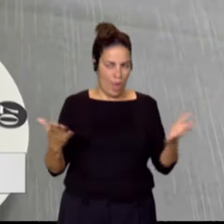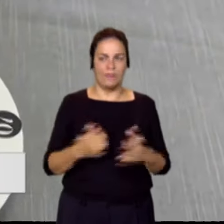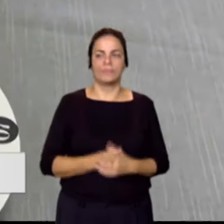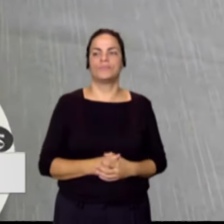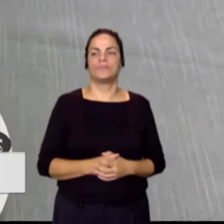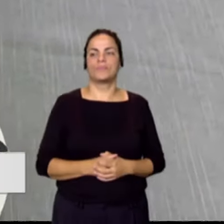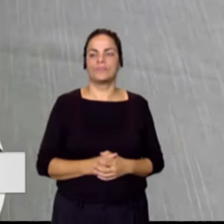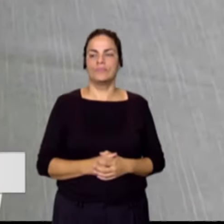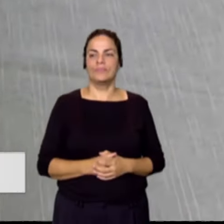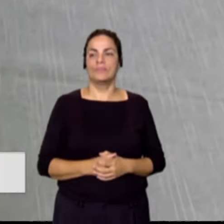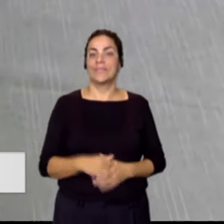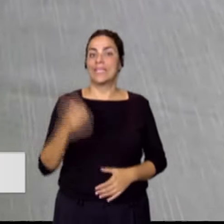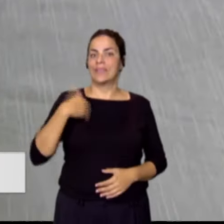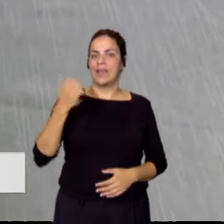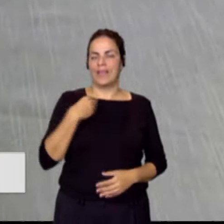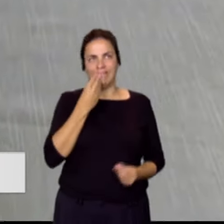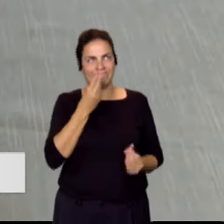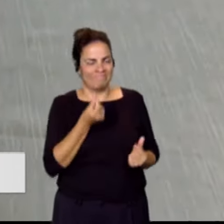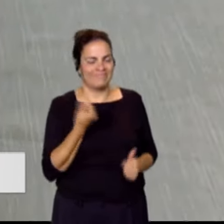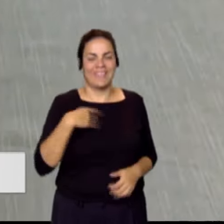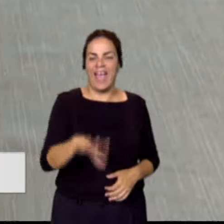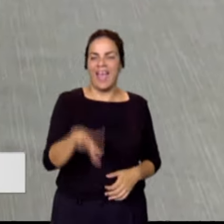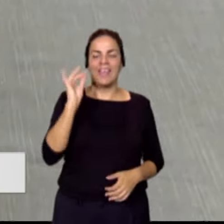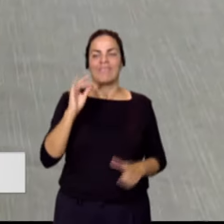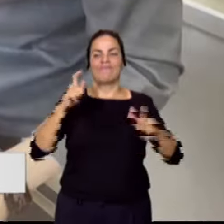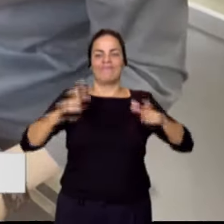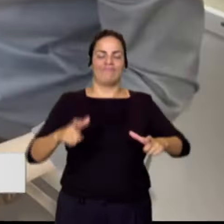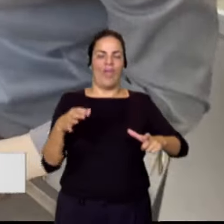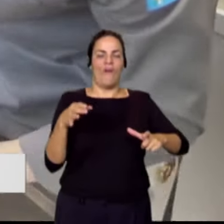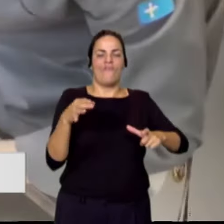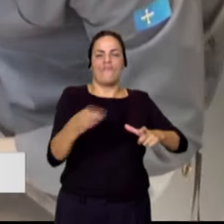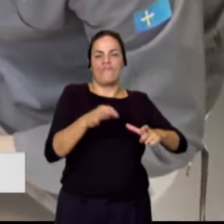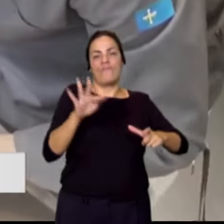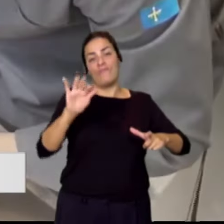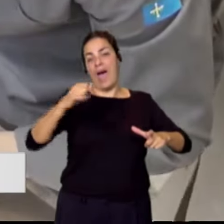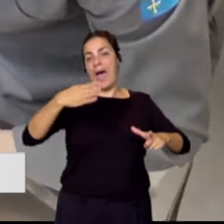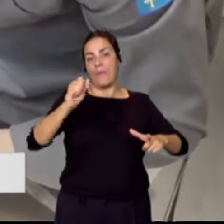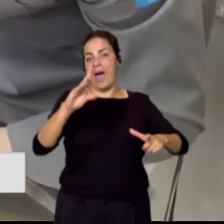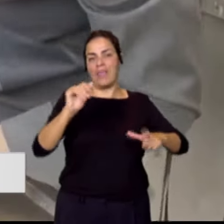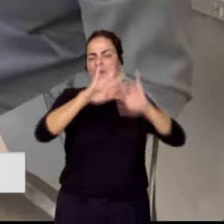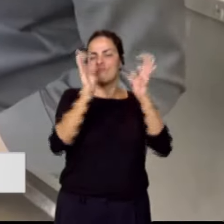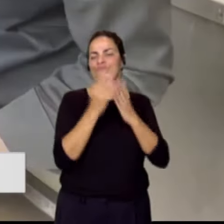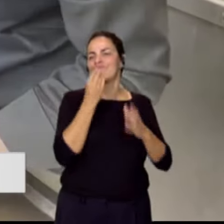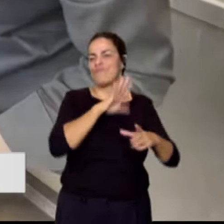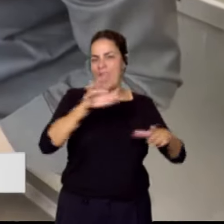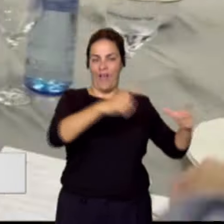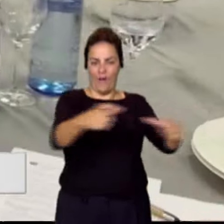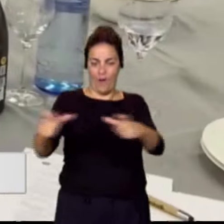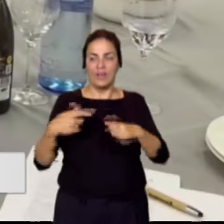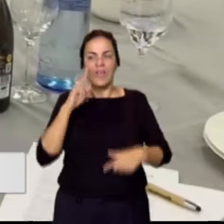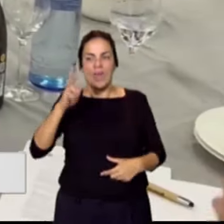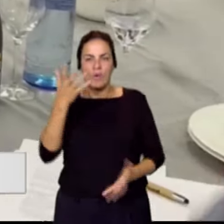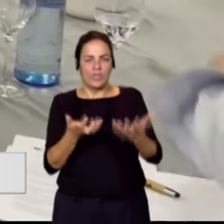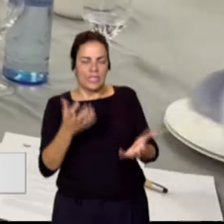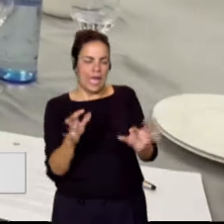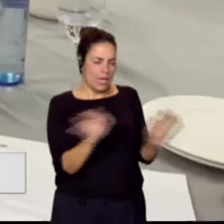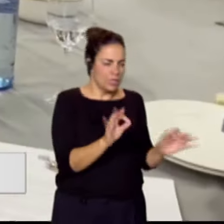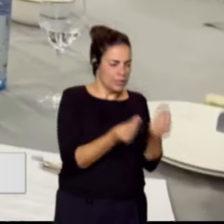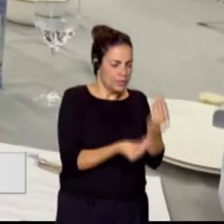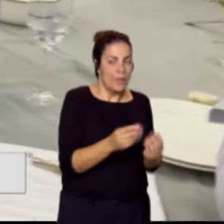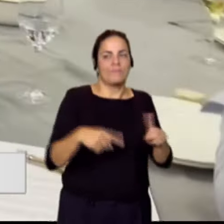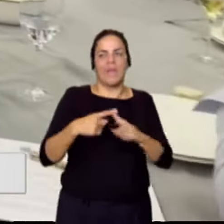y ya se ha elegido qué rico la mejor fabada del mundo está entre esos platos vemos a los cocineros con su preparación y al Jurado probando y